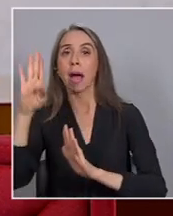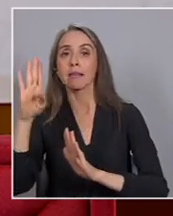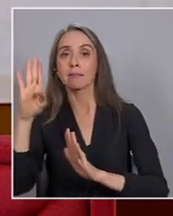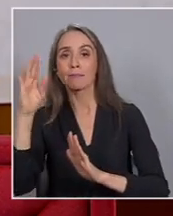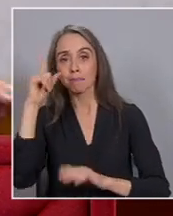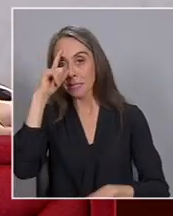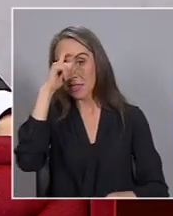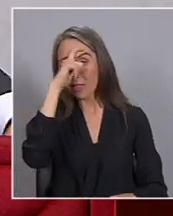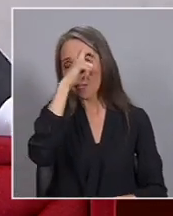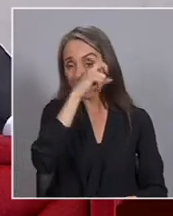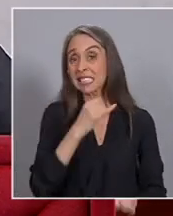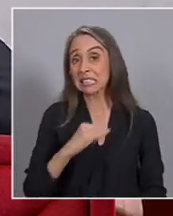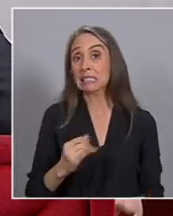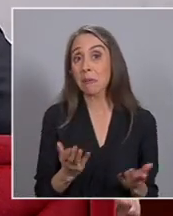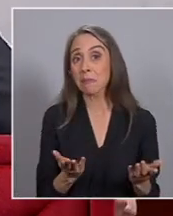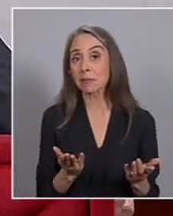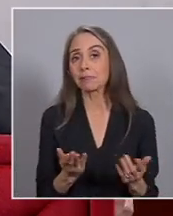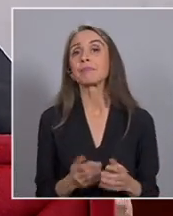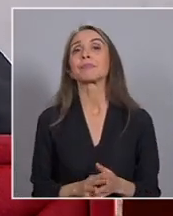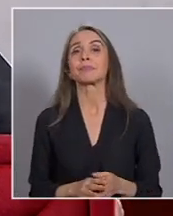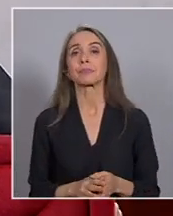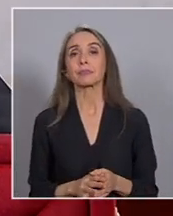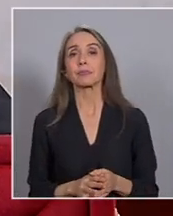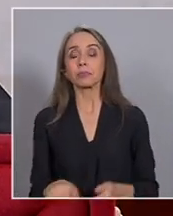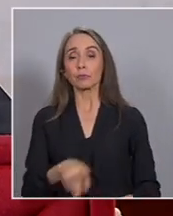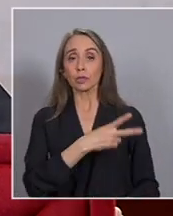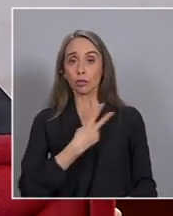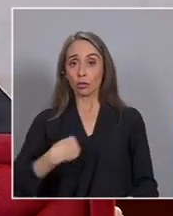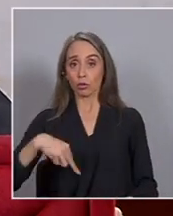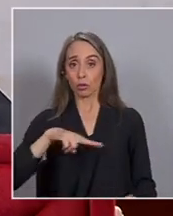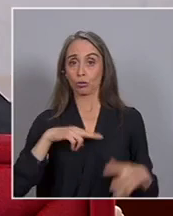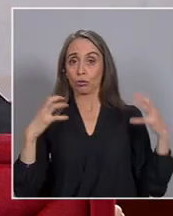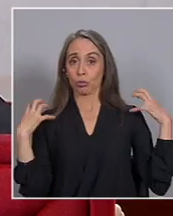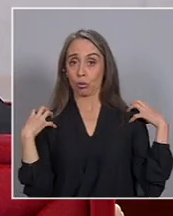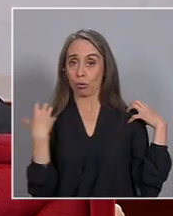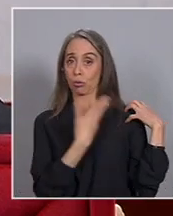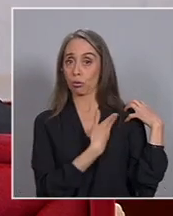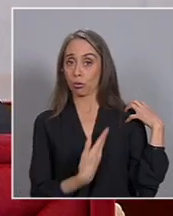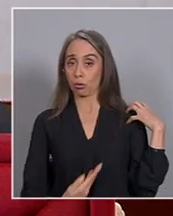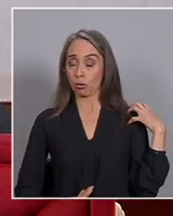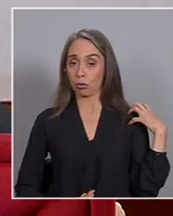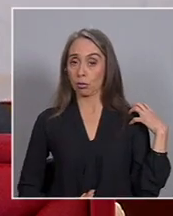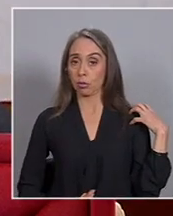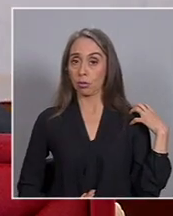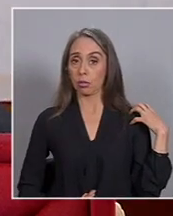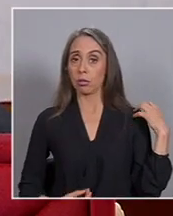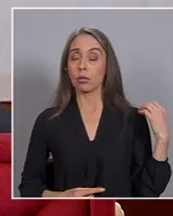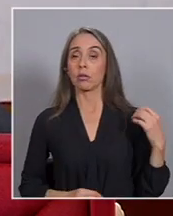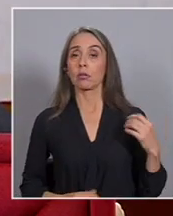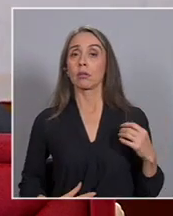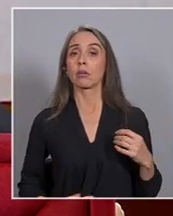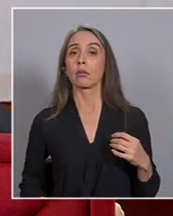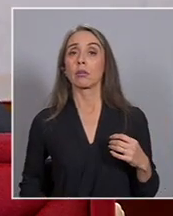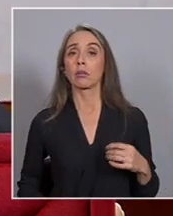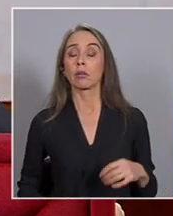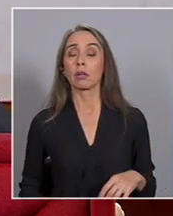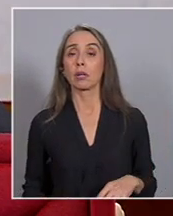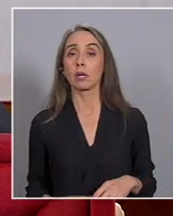compleja. Por eso hemos sido muy responsables en